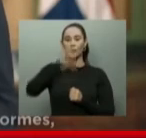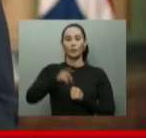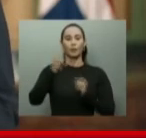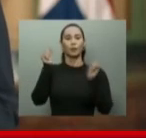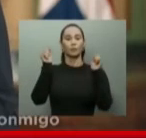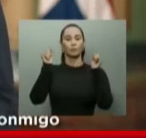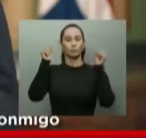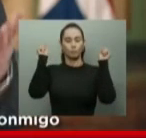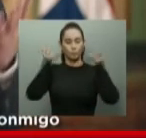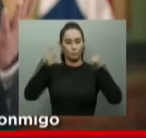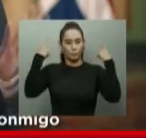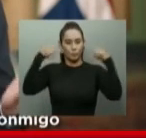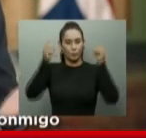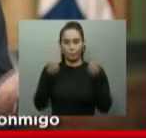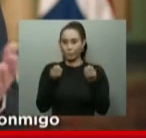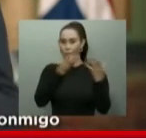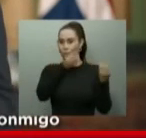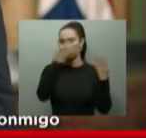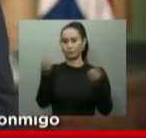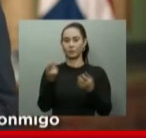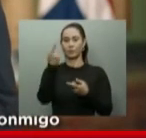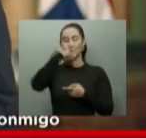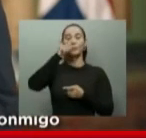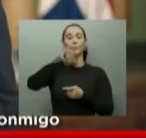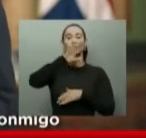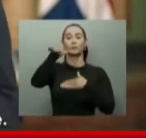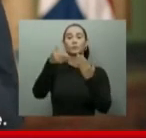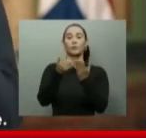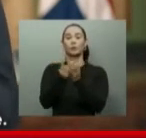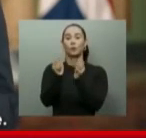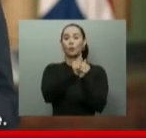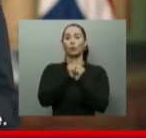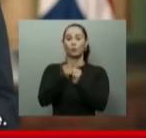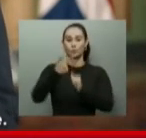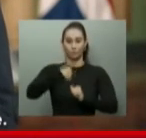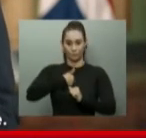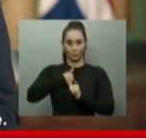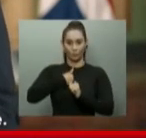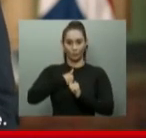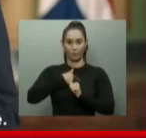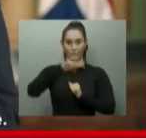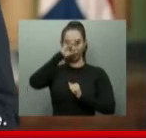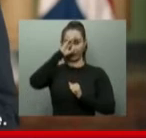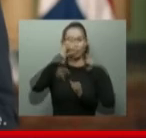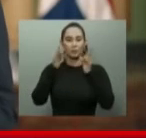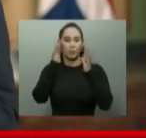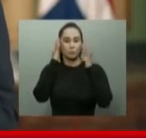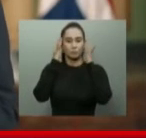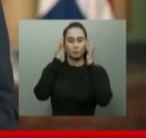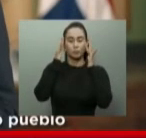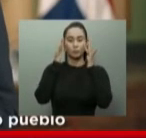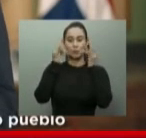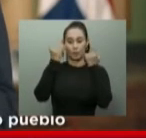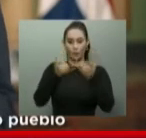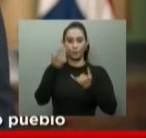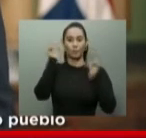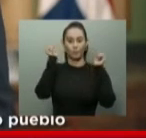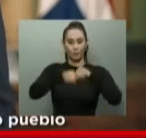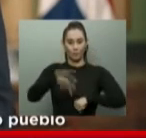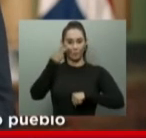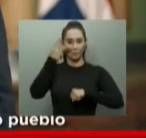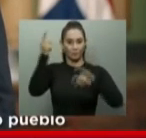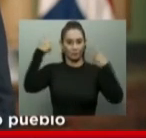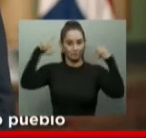y el gobierno tiene que tener cuidado luís abinader tiene que tener dudas porque hay muchos funcionarios de su gobierno y muchos ministros que en su departamento en su